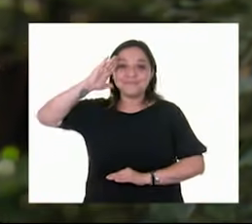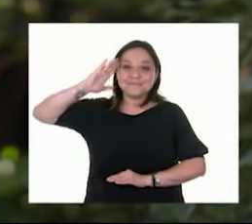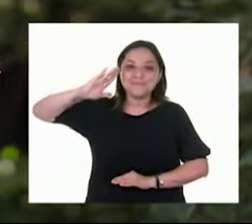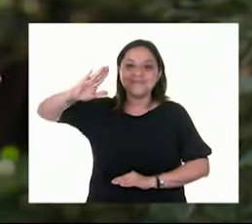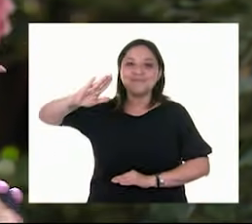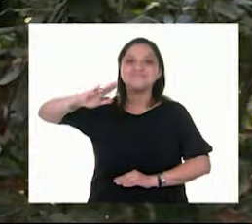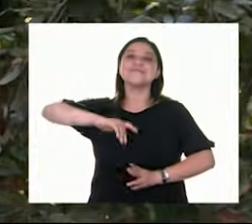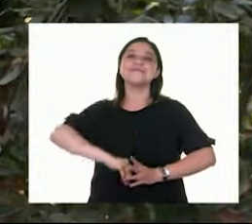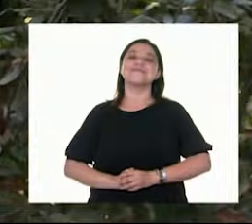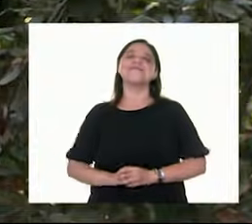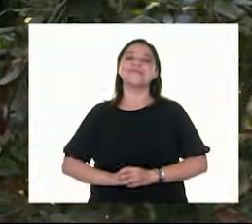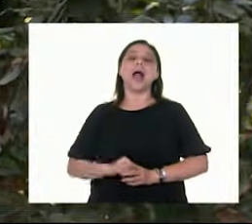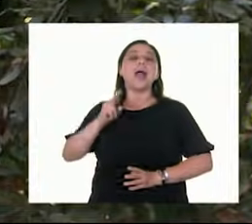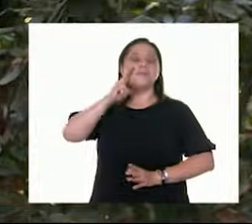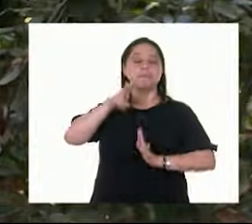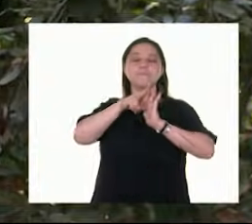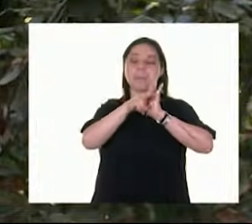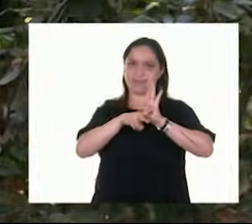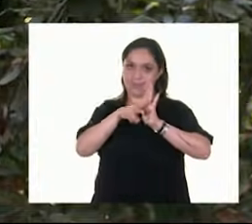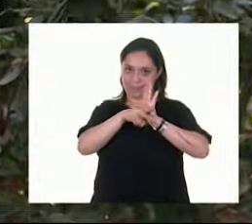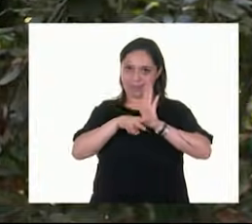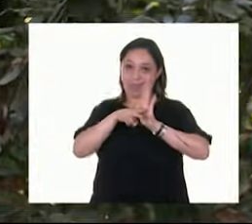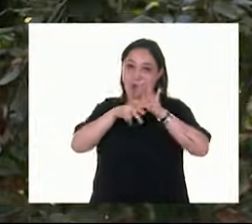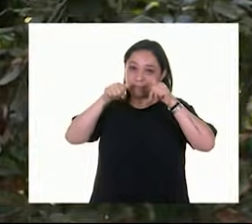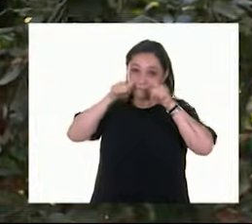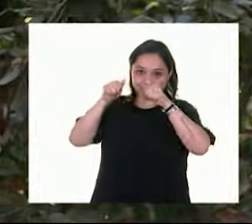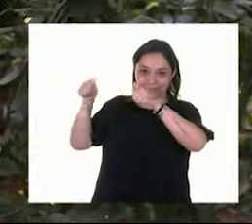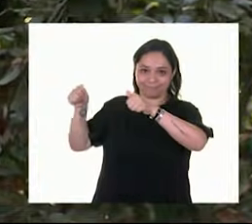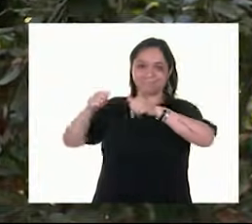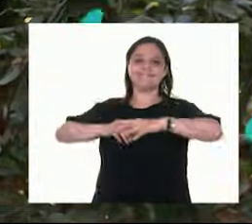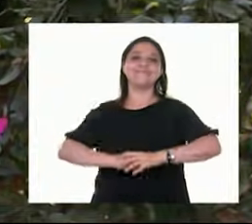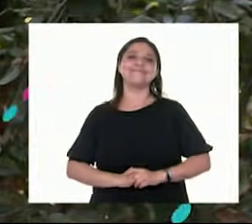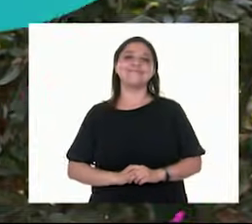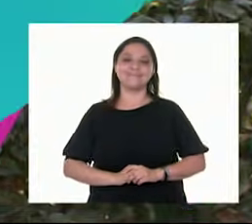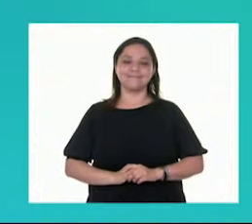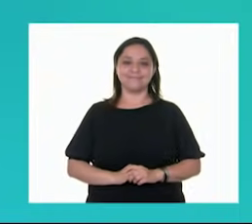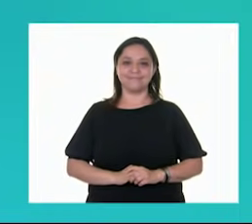¡Hola! ¡Vamos a ver el siguiente video!